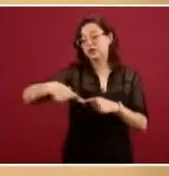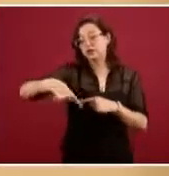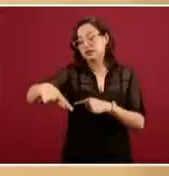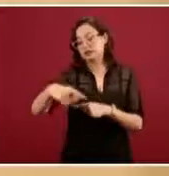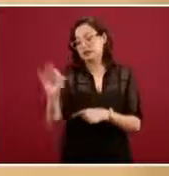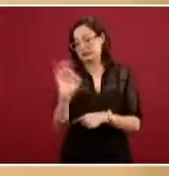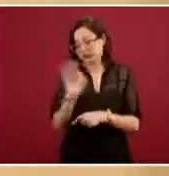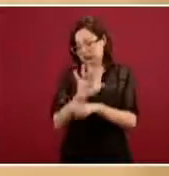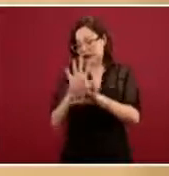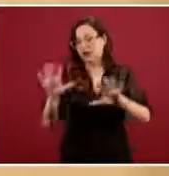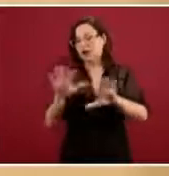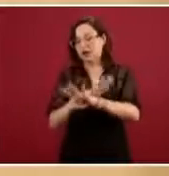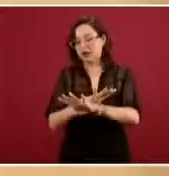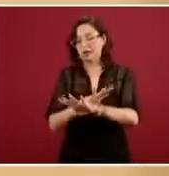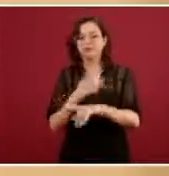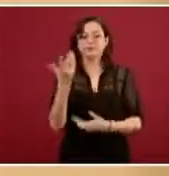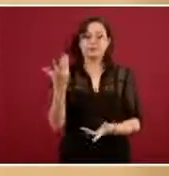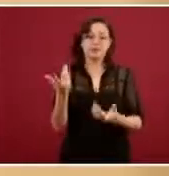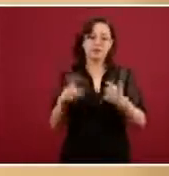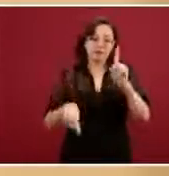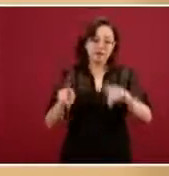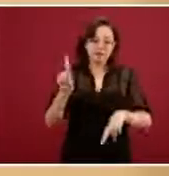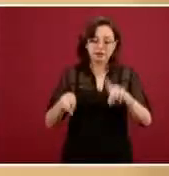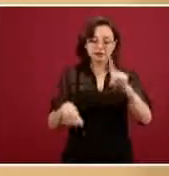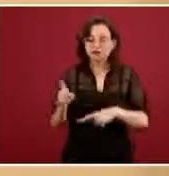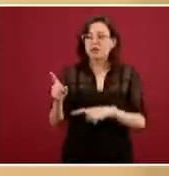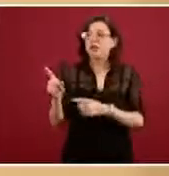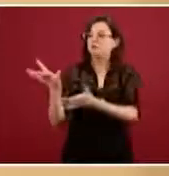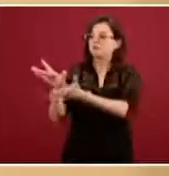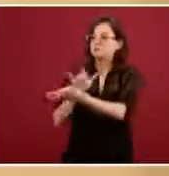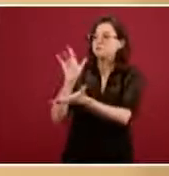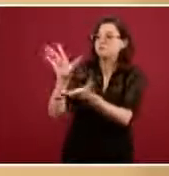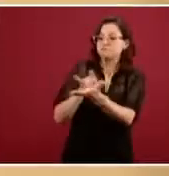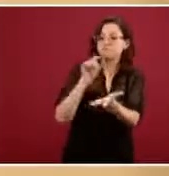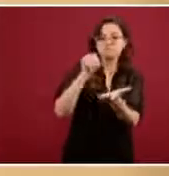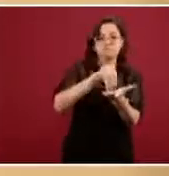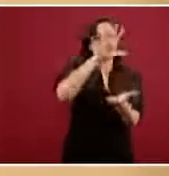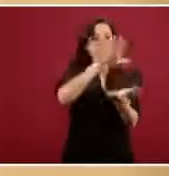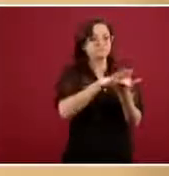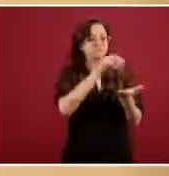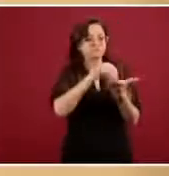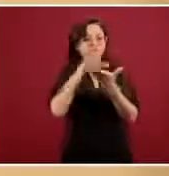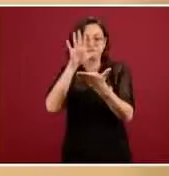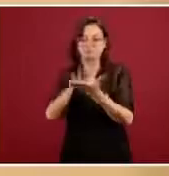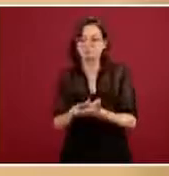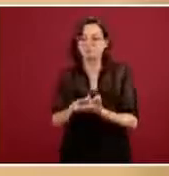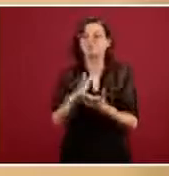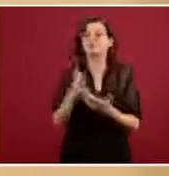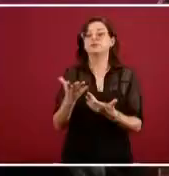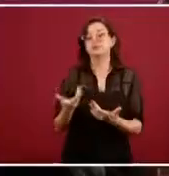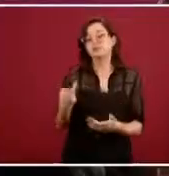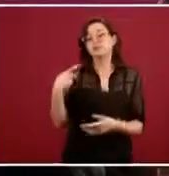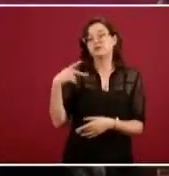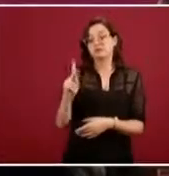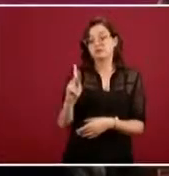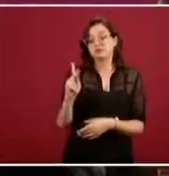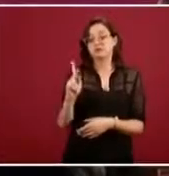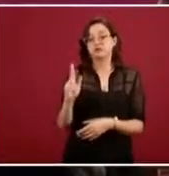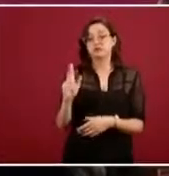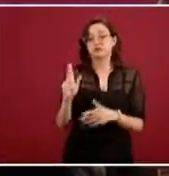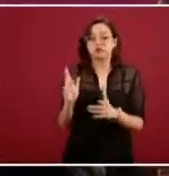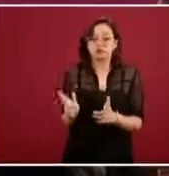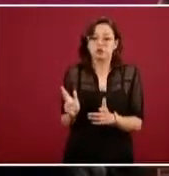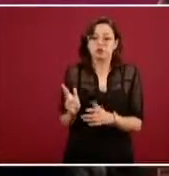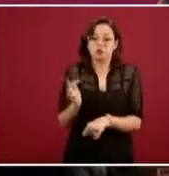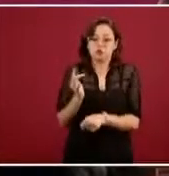en los siguientes días en la medida que se van recolectando y registrando los resultados de los casos confirmados, pero ya la tenemos en